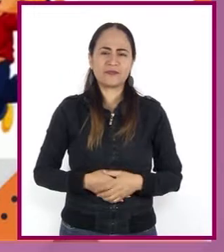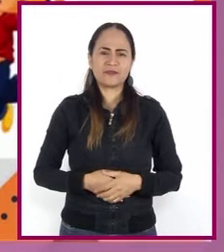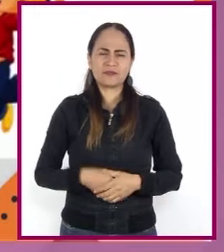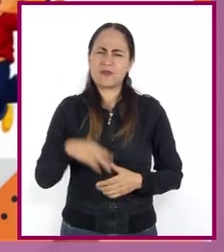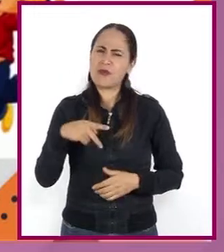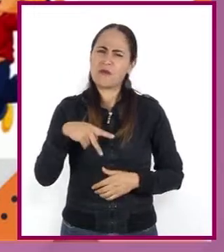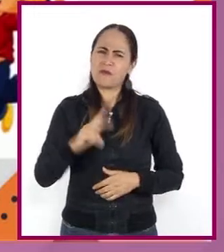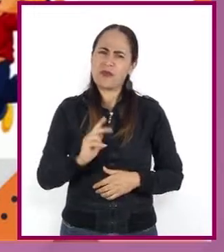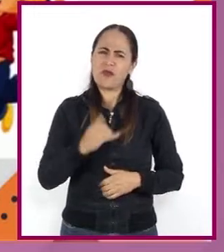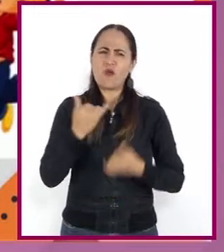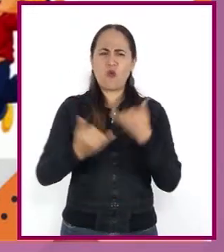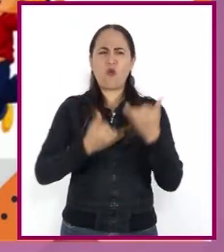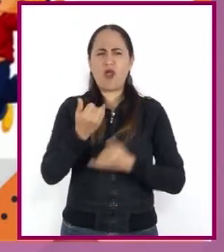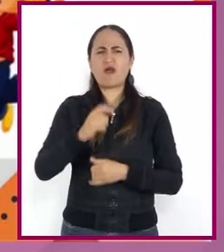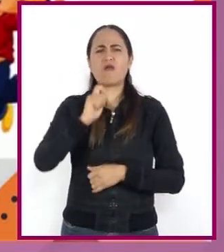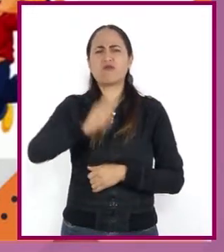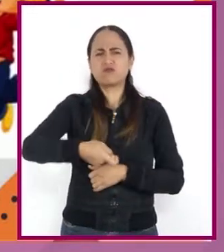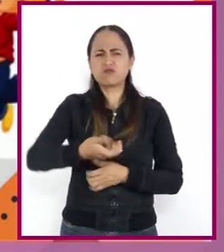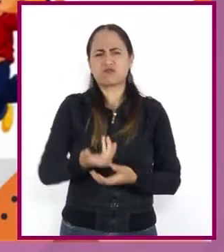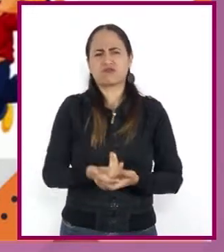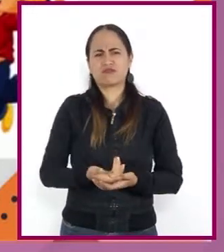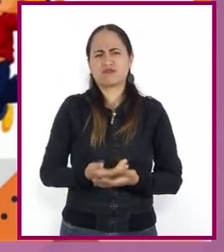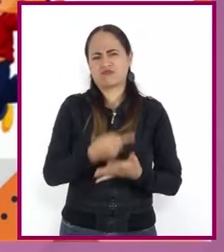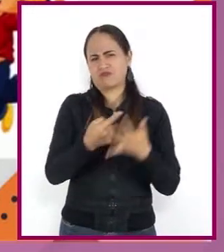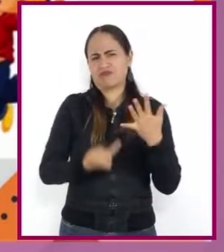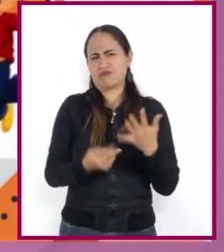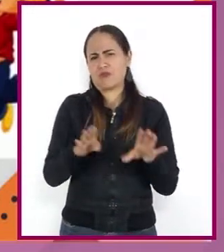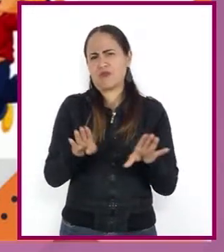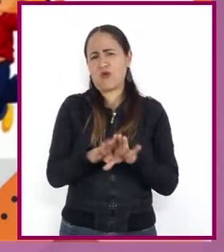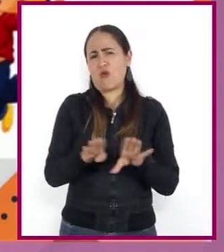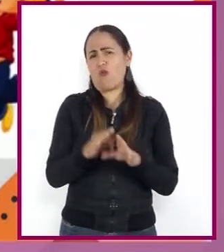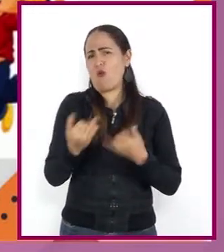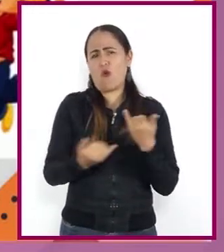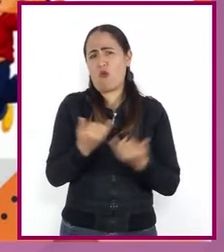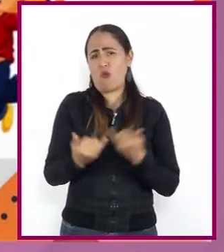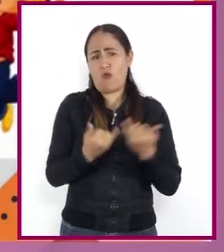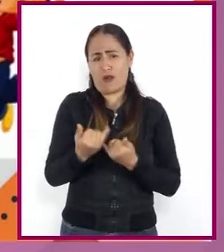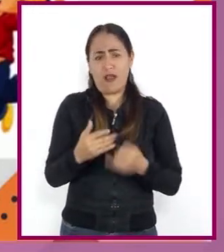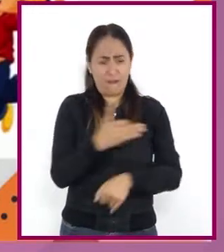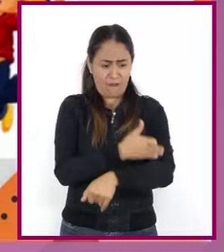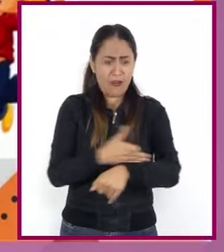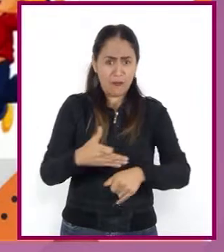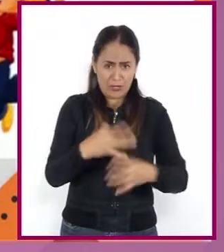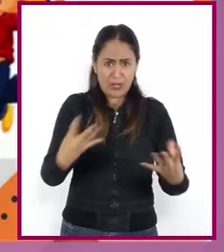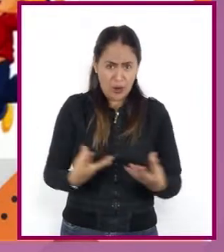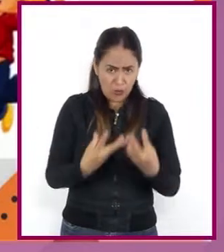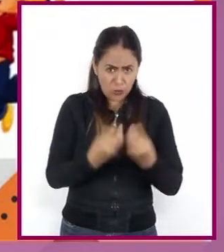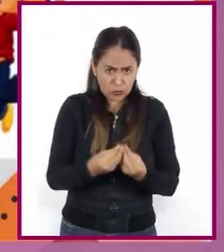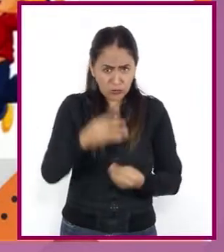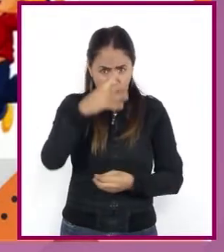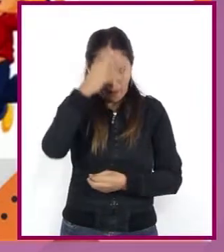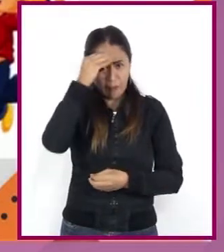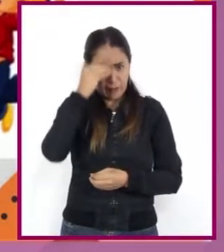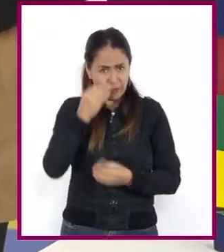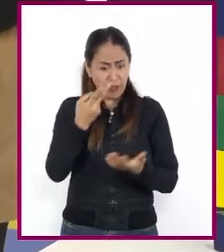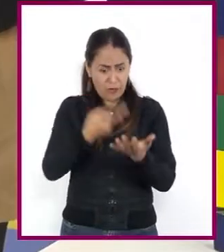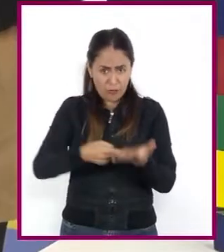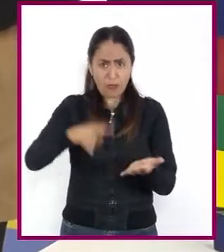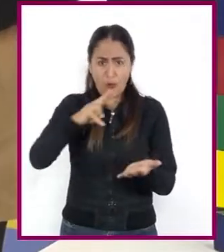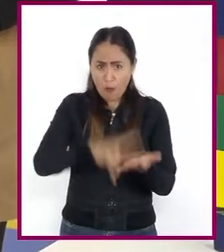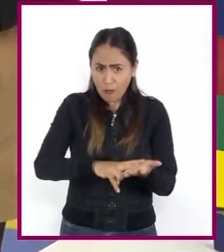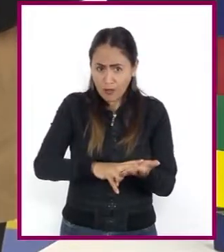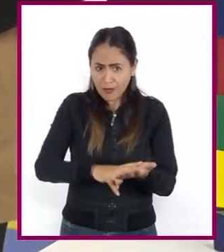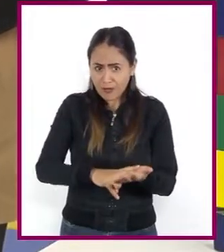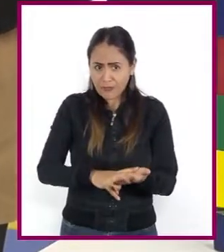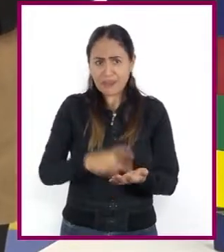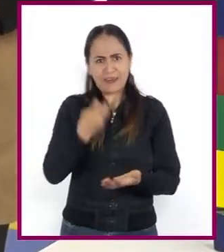qué se trata ese juego? ¿En qué consiste? ¿Podemos jugar en familia y aprender al mismo tiempo?